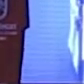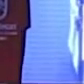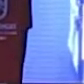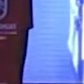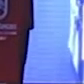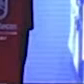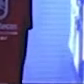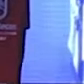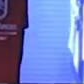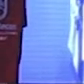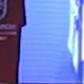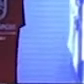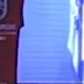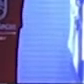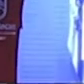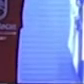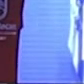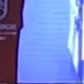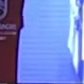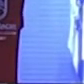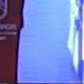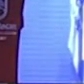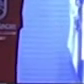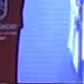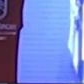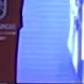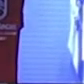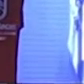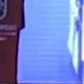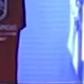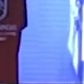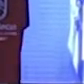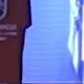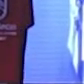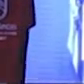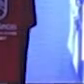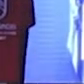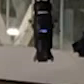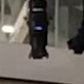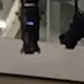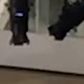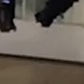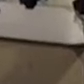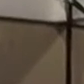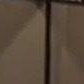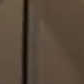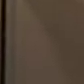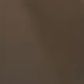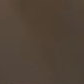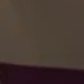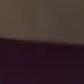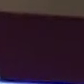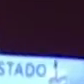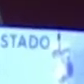diésel agropecuario que beneficia a más de 5.100 productores y se realizaron 12 expoferias agropecuarias que